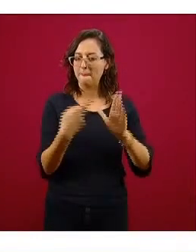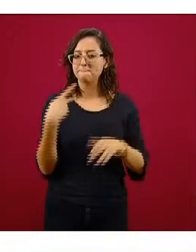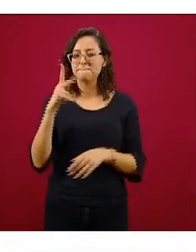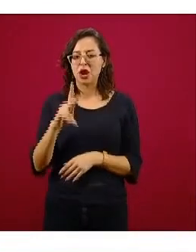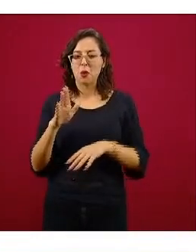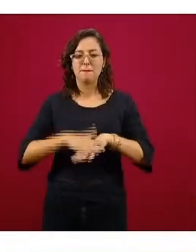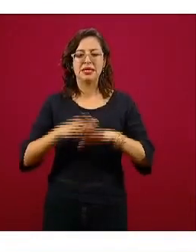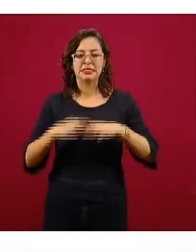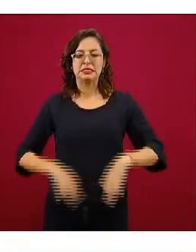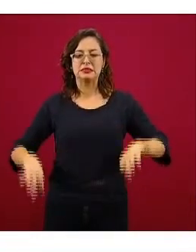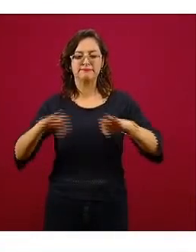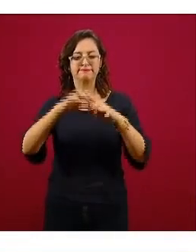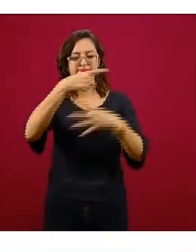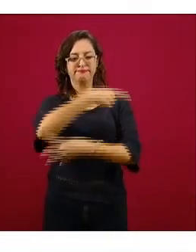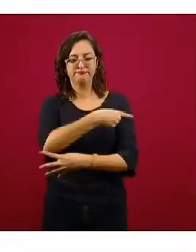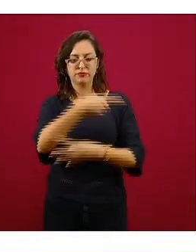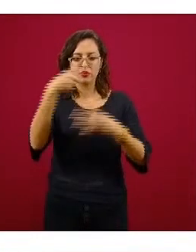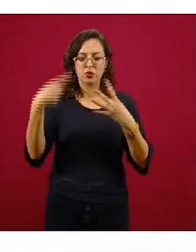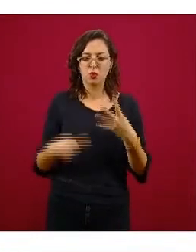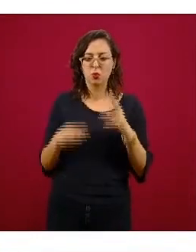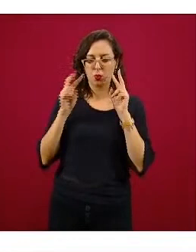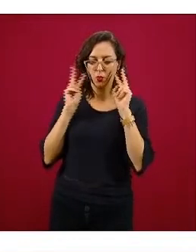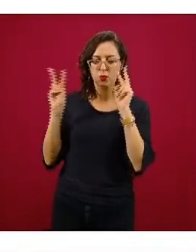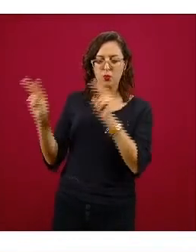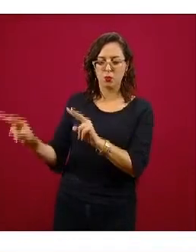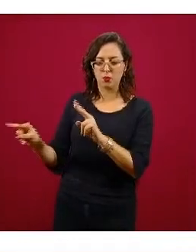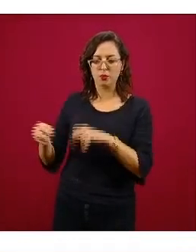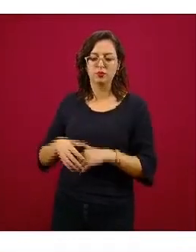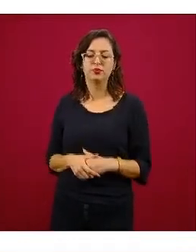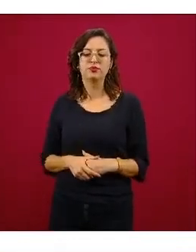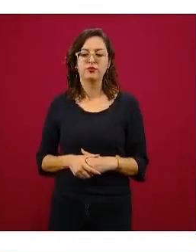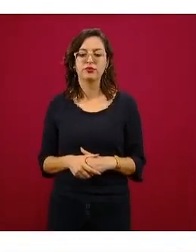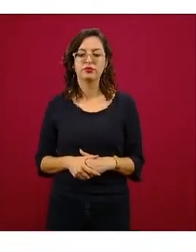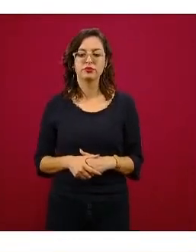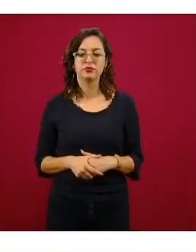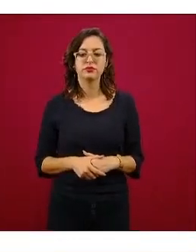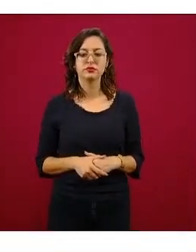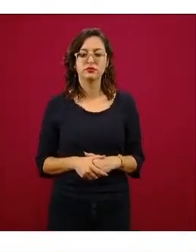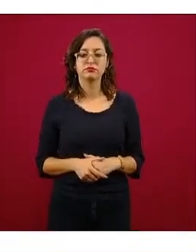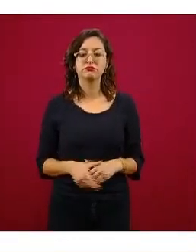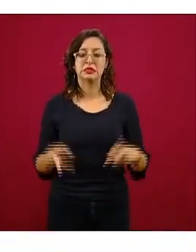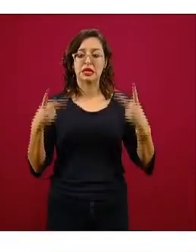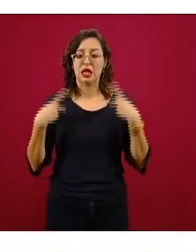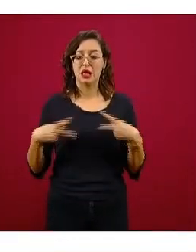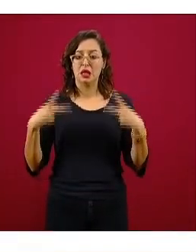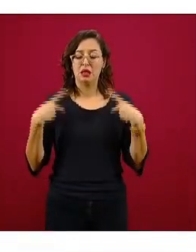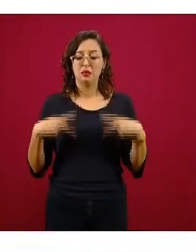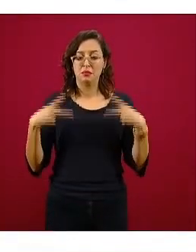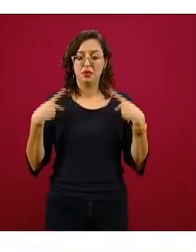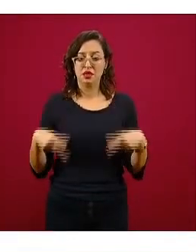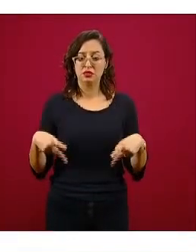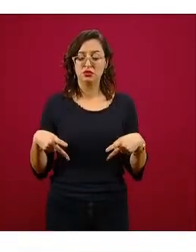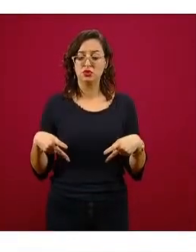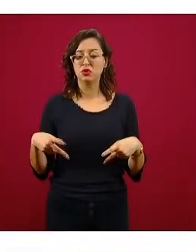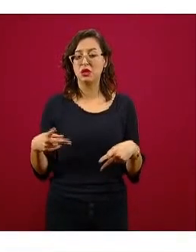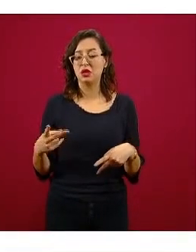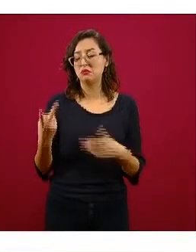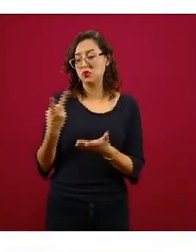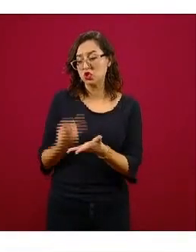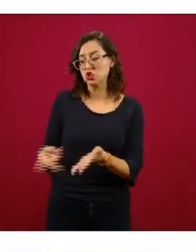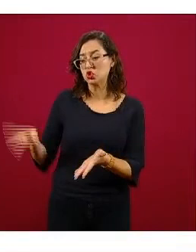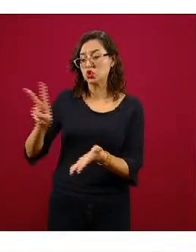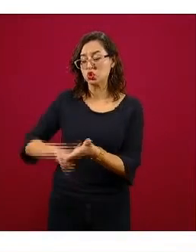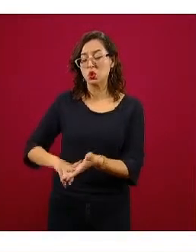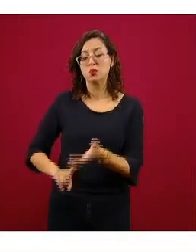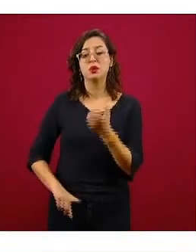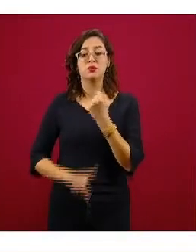escenarios prioritarios. Son personas que tienen una combinación de dos componentes. Una combinación que puede ser, son